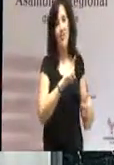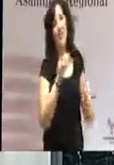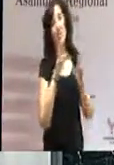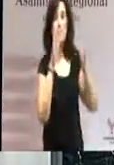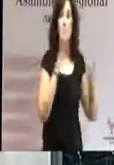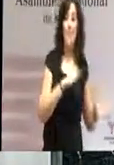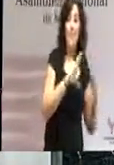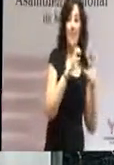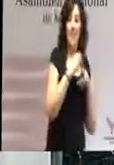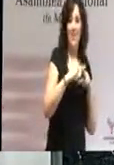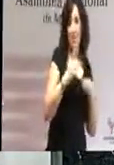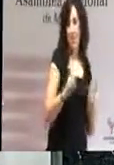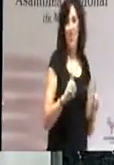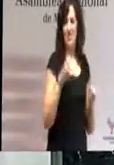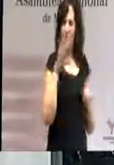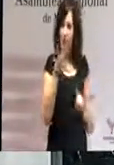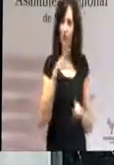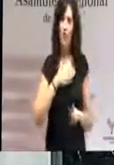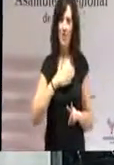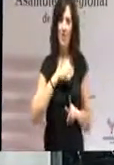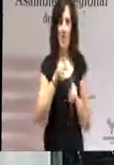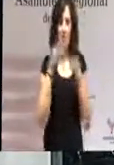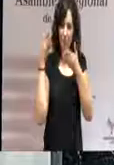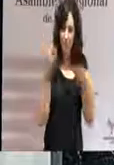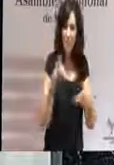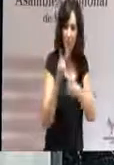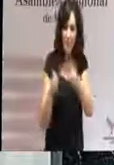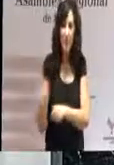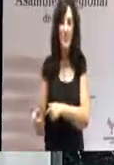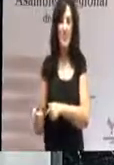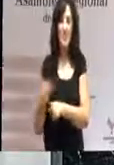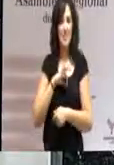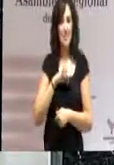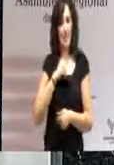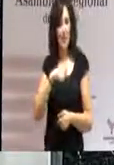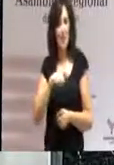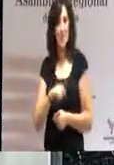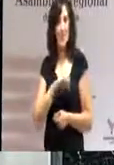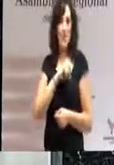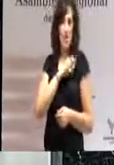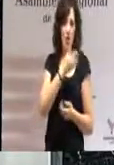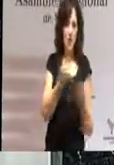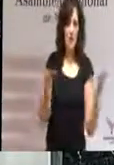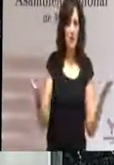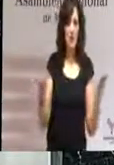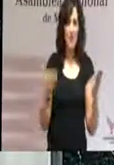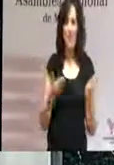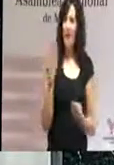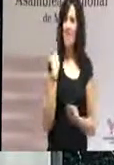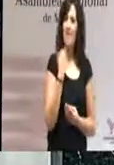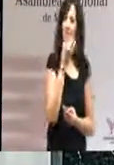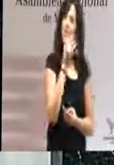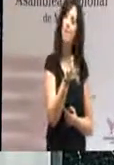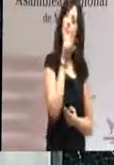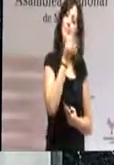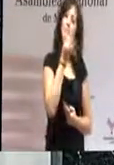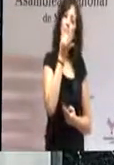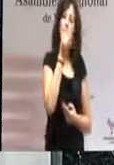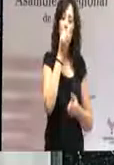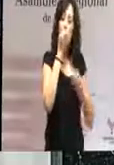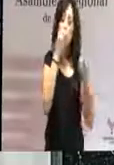partidismo. Señor presidente, señorías, usted ayer vino a predicar con buenas palabras